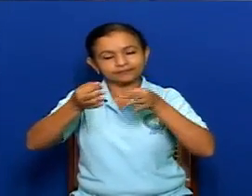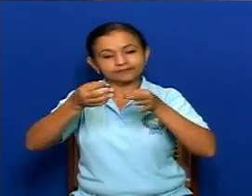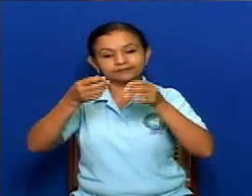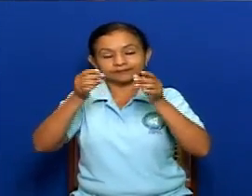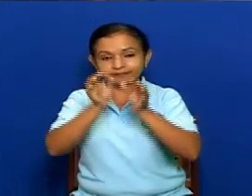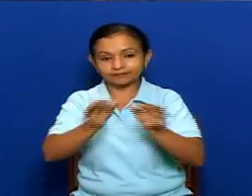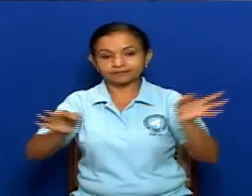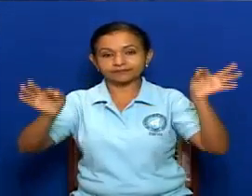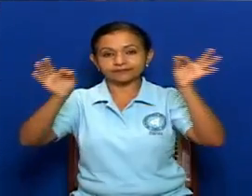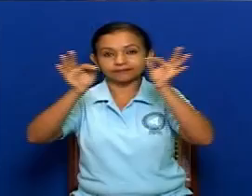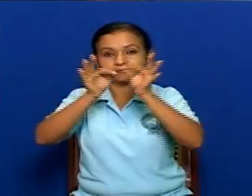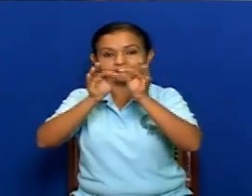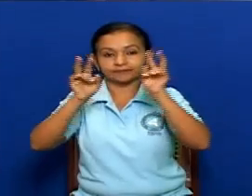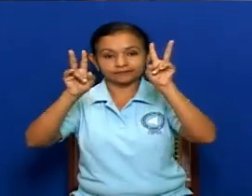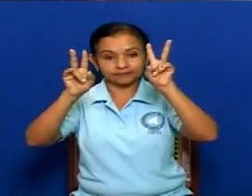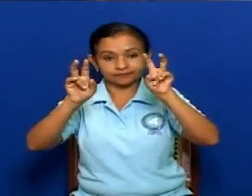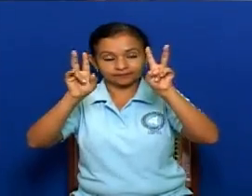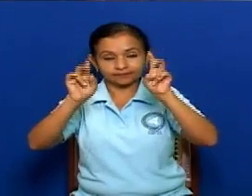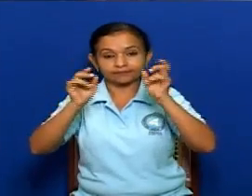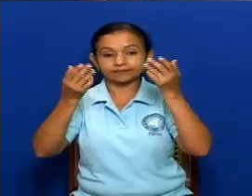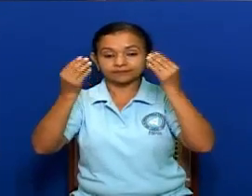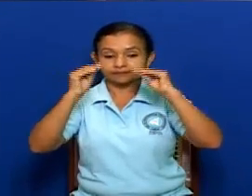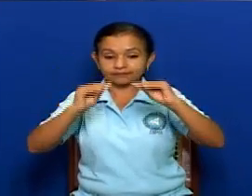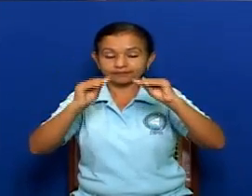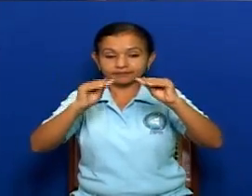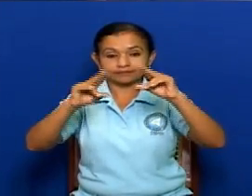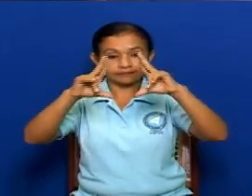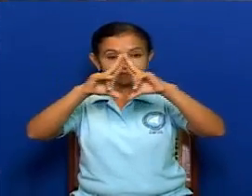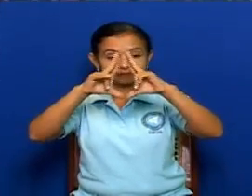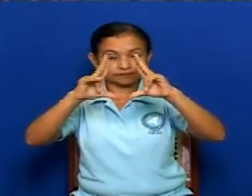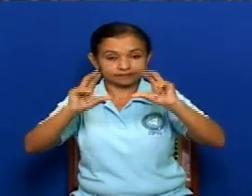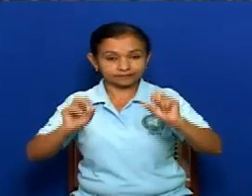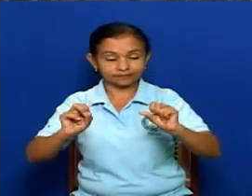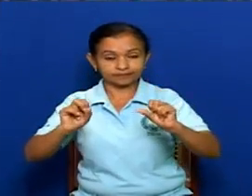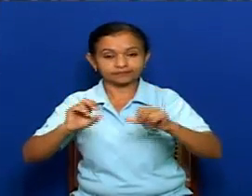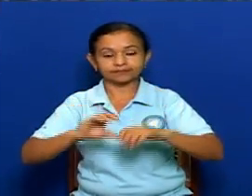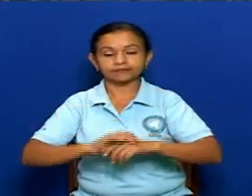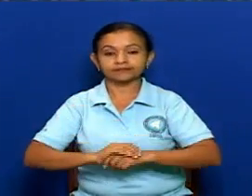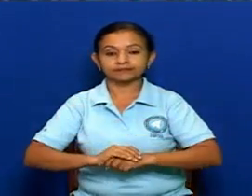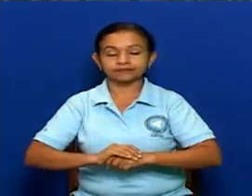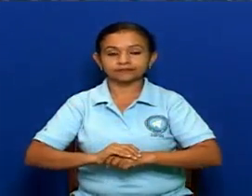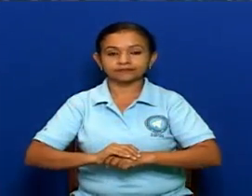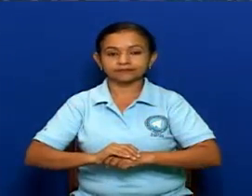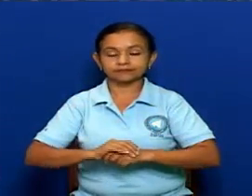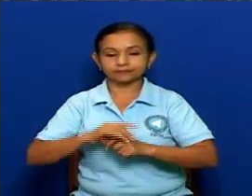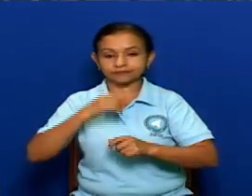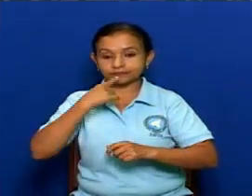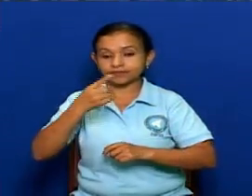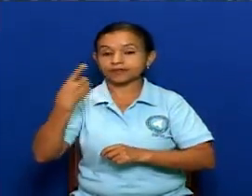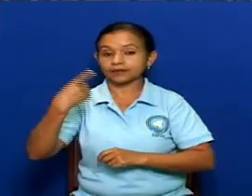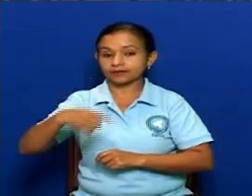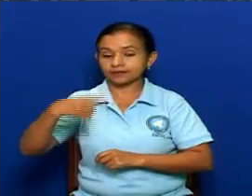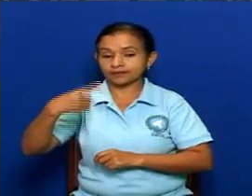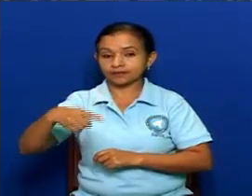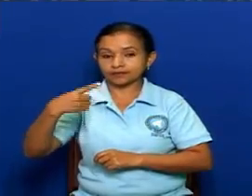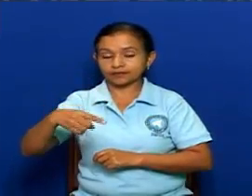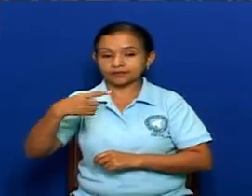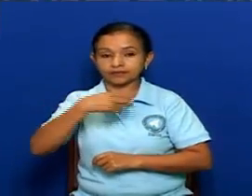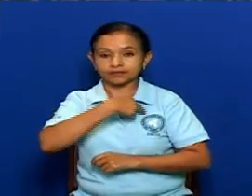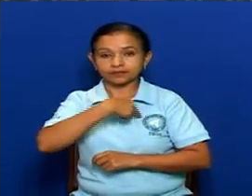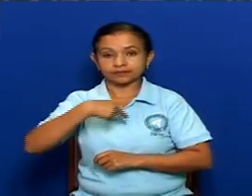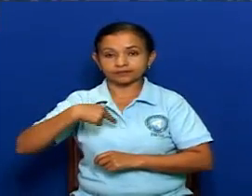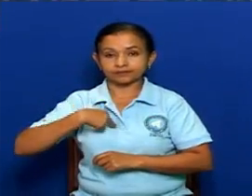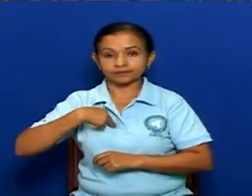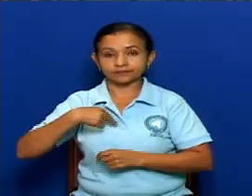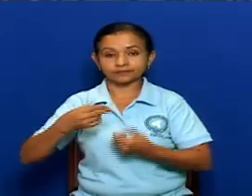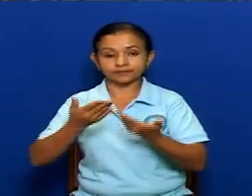tema sobre la educación en nuestro país, que es parte de la restitución de derechos que se le está